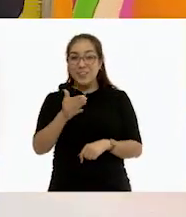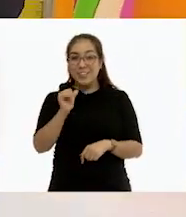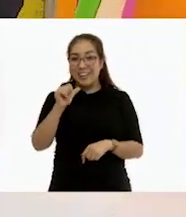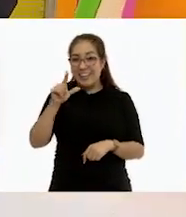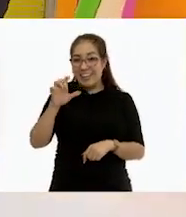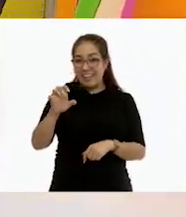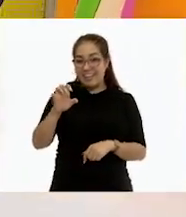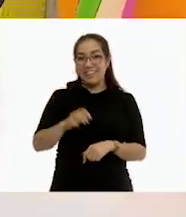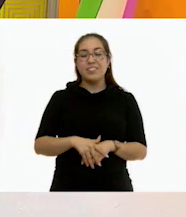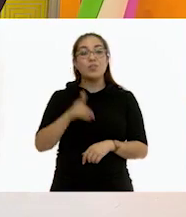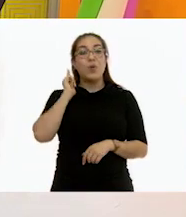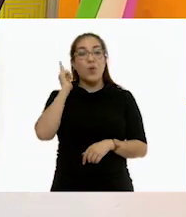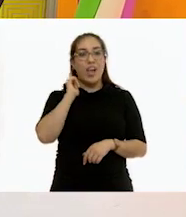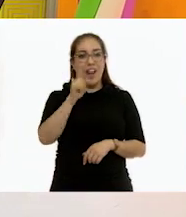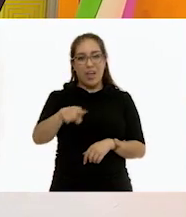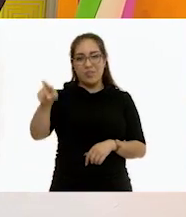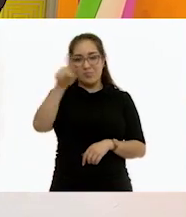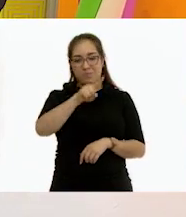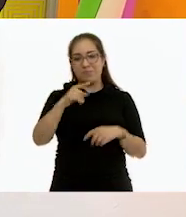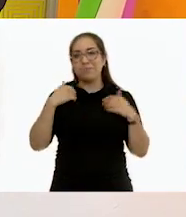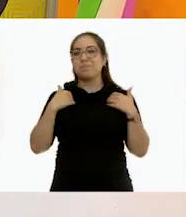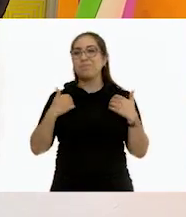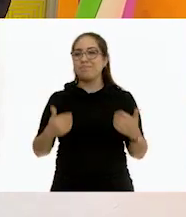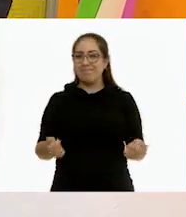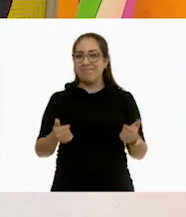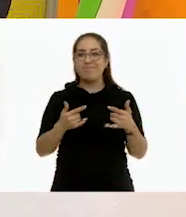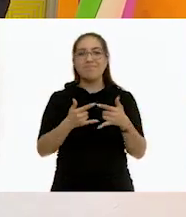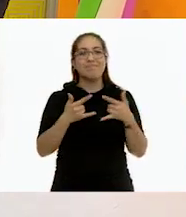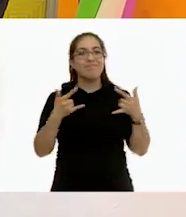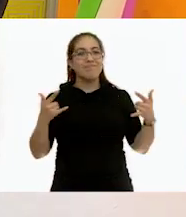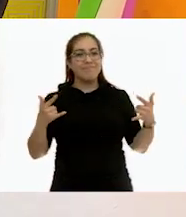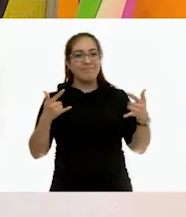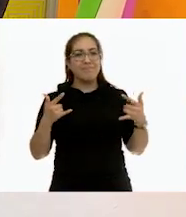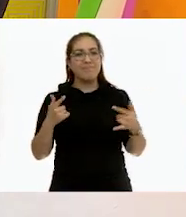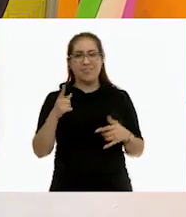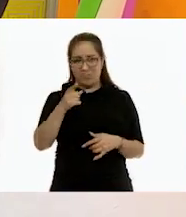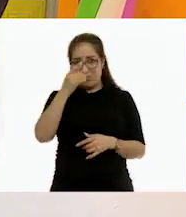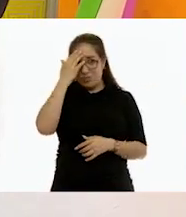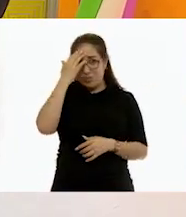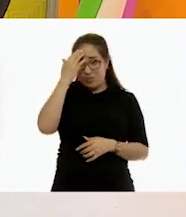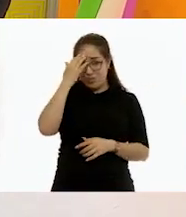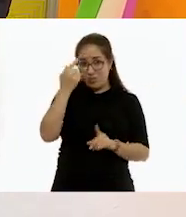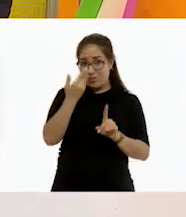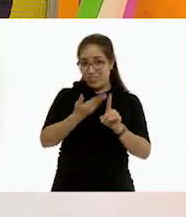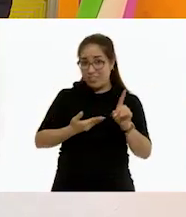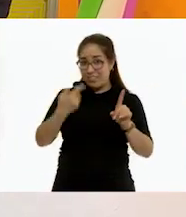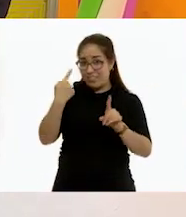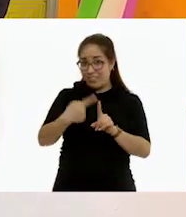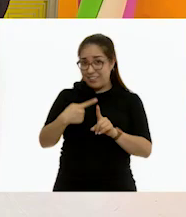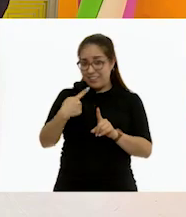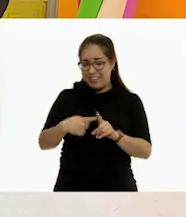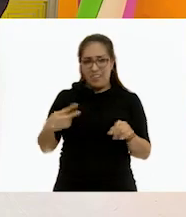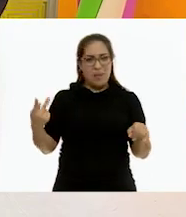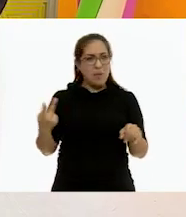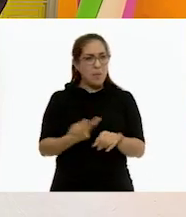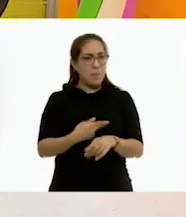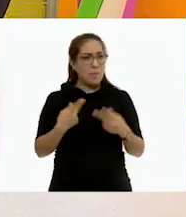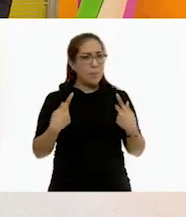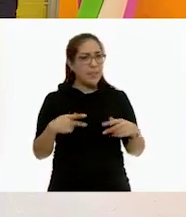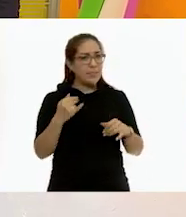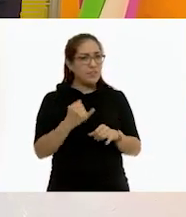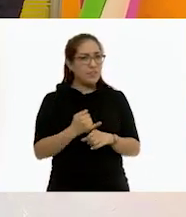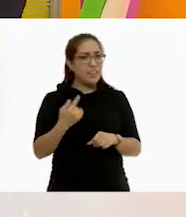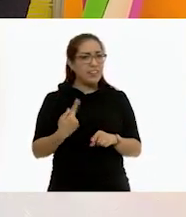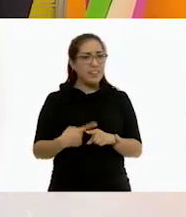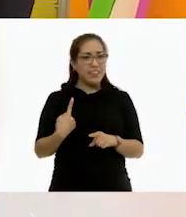Yo espero que todos hayan entendido un poquito de qué personaje se trataba aquí, ¿verdad? Y qué estaba pasando, que claro es muy que